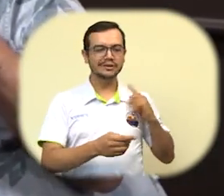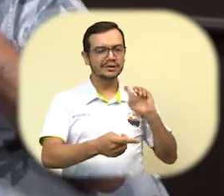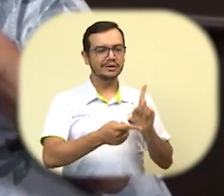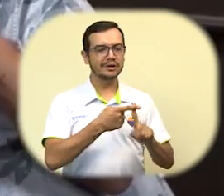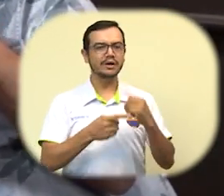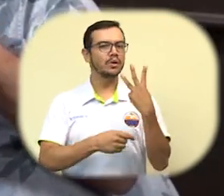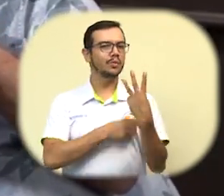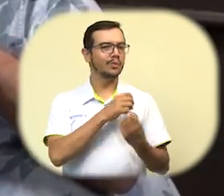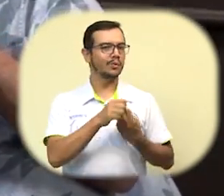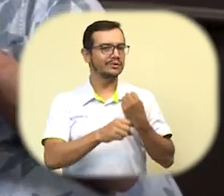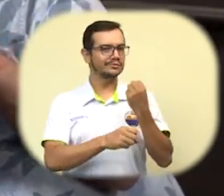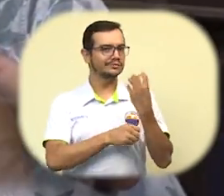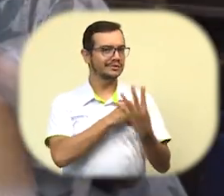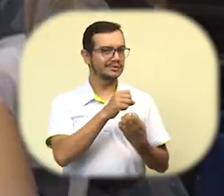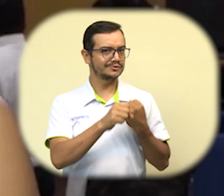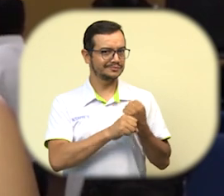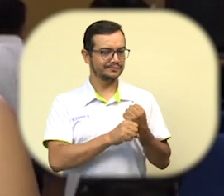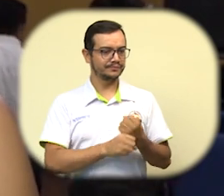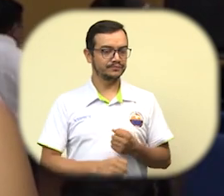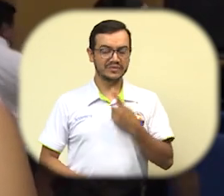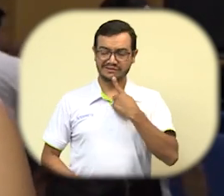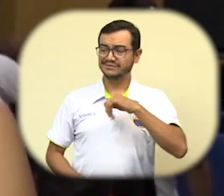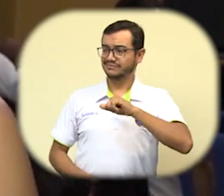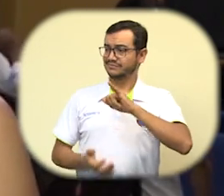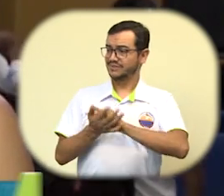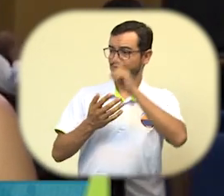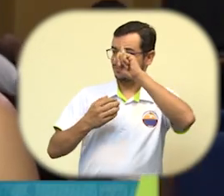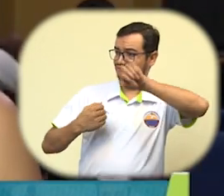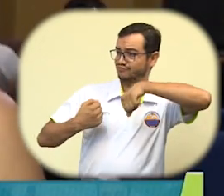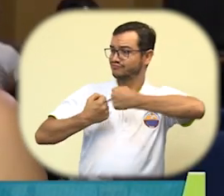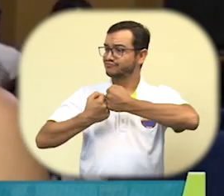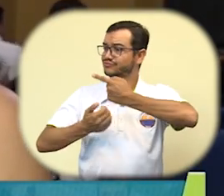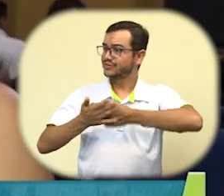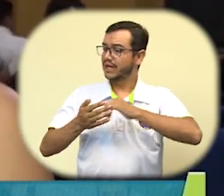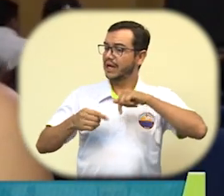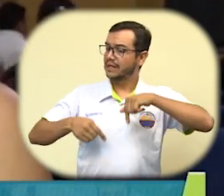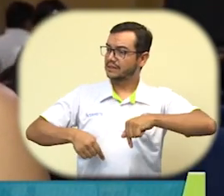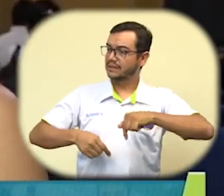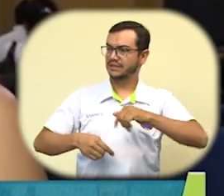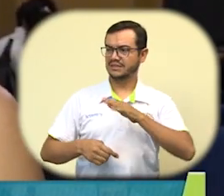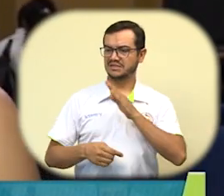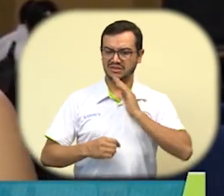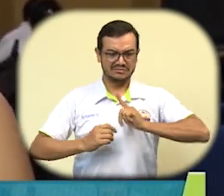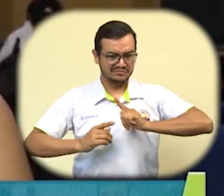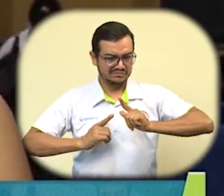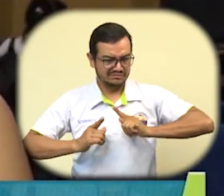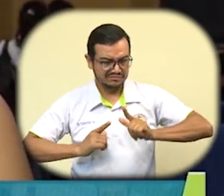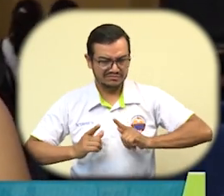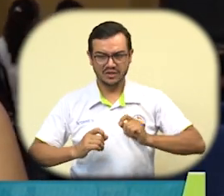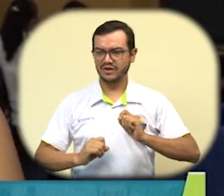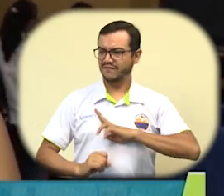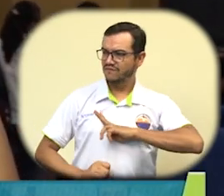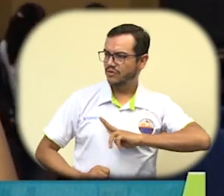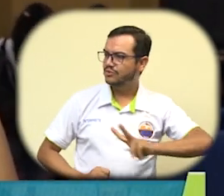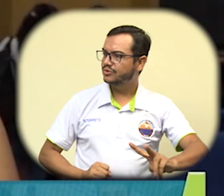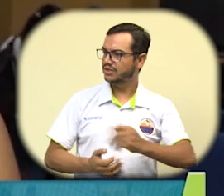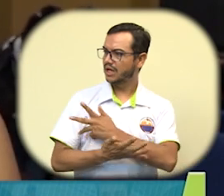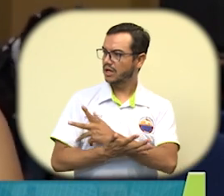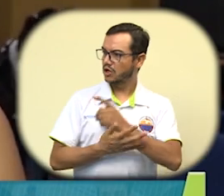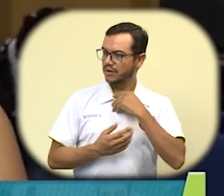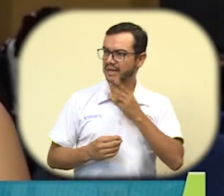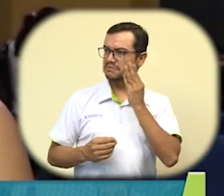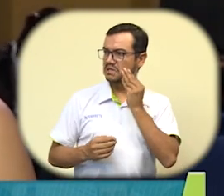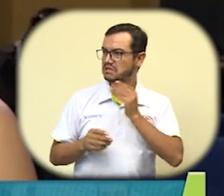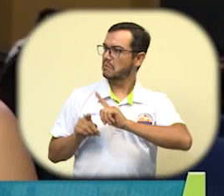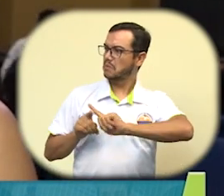cuatrenio. Bueno, las alianzas son hacia afuera, pero también son internas. Aquí estamos sumando las voluntades, estamos sumando el conocimiento y la experticia